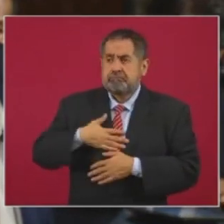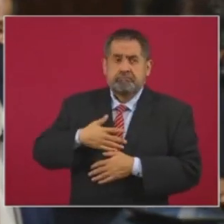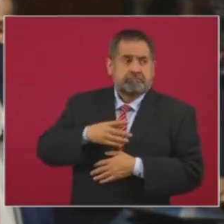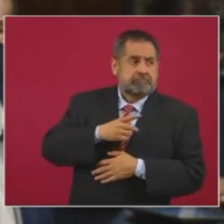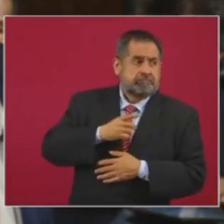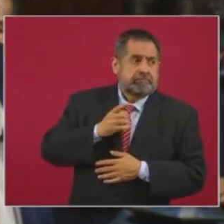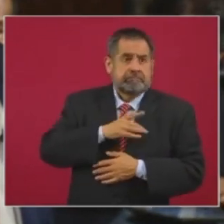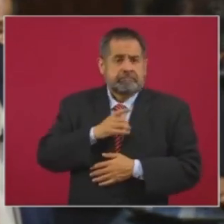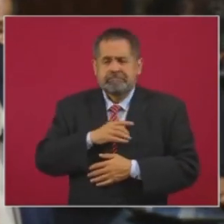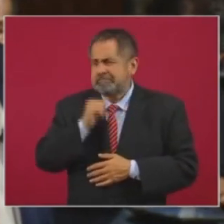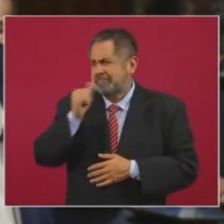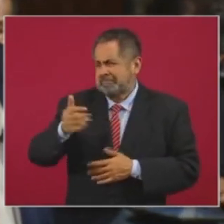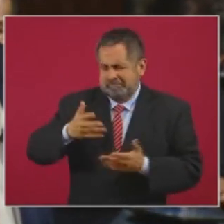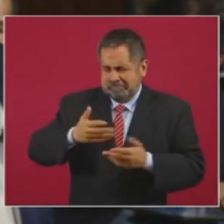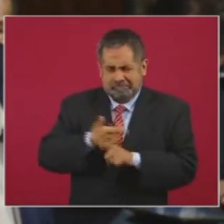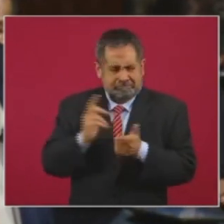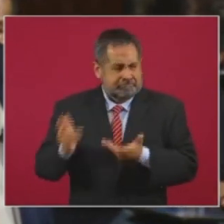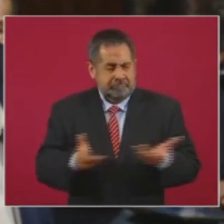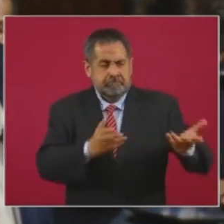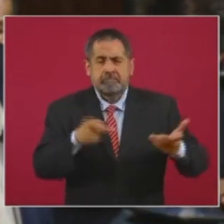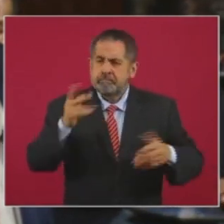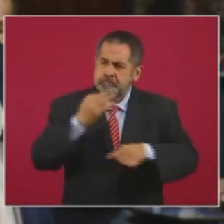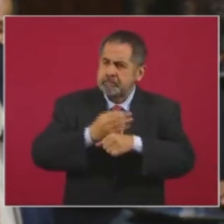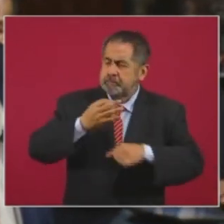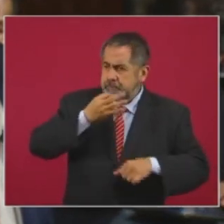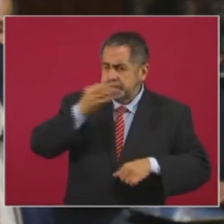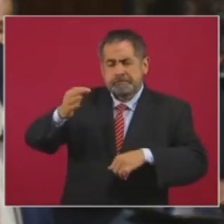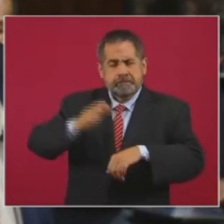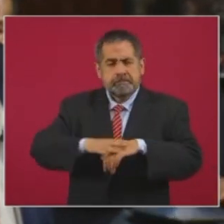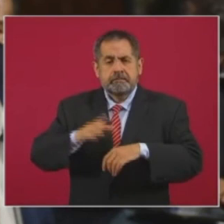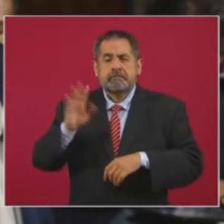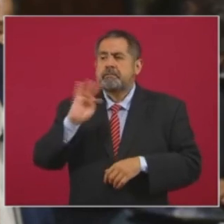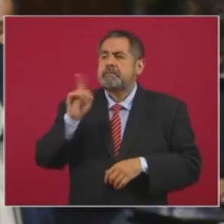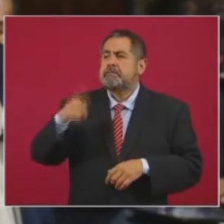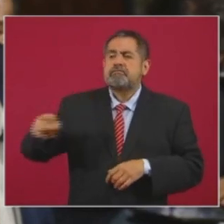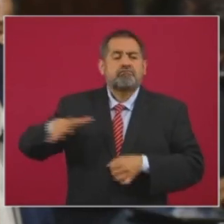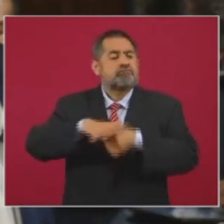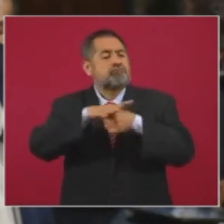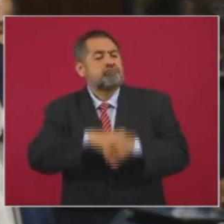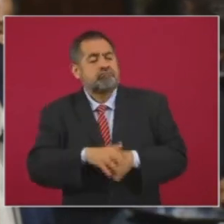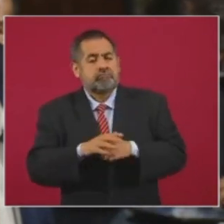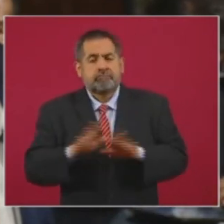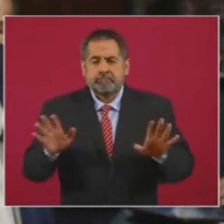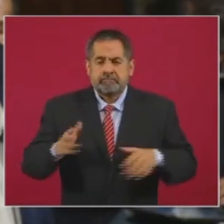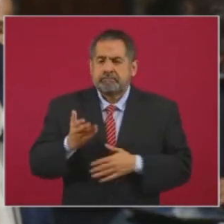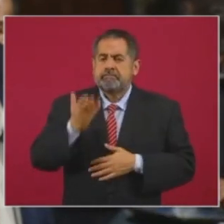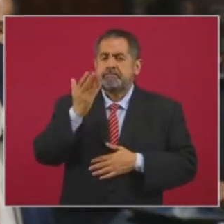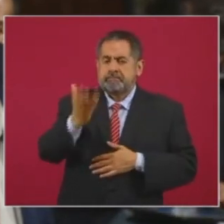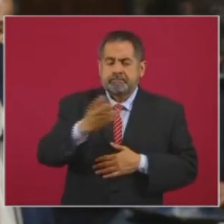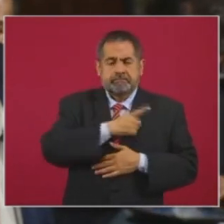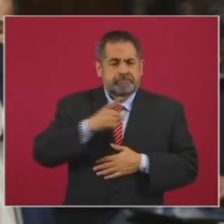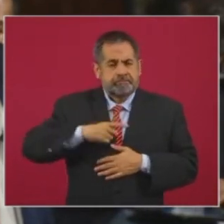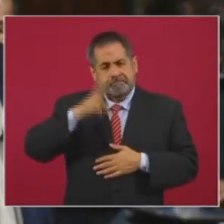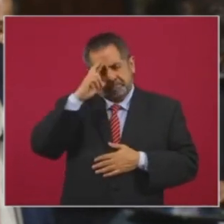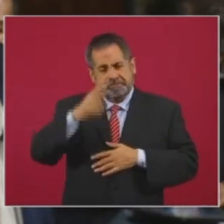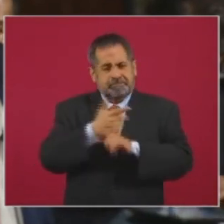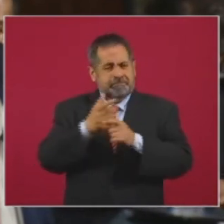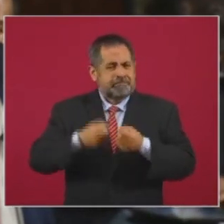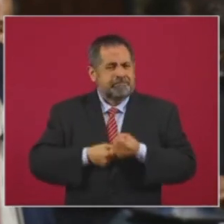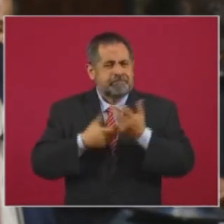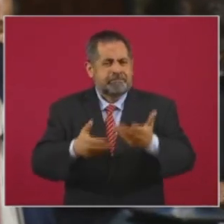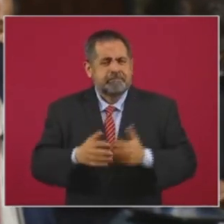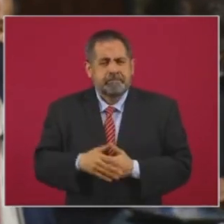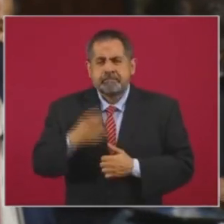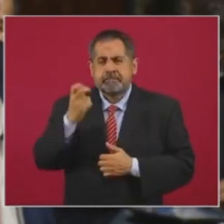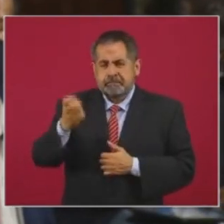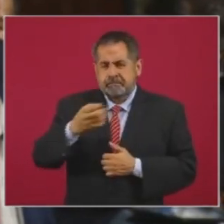teme. Pero más vale levantar la voz a tiempo para frenar cualquier afán autoritario. Solo pedimos que se respete la libertad de expresión.